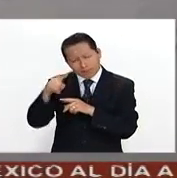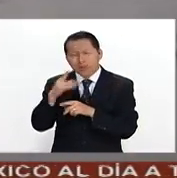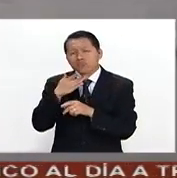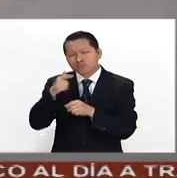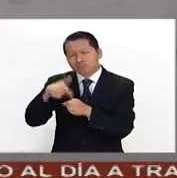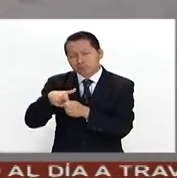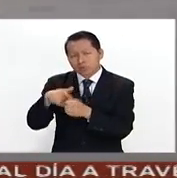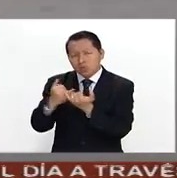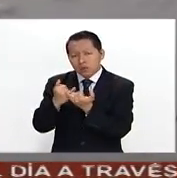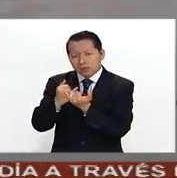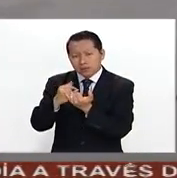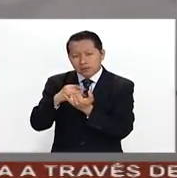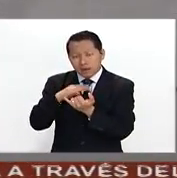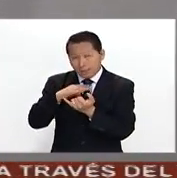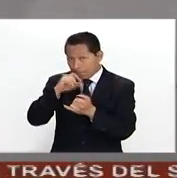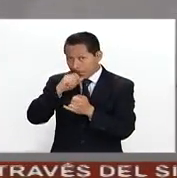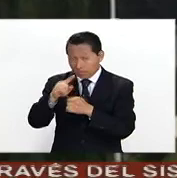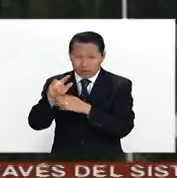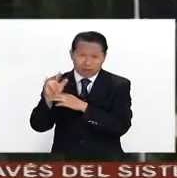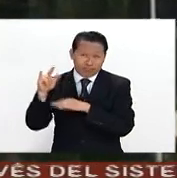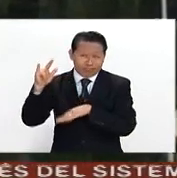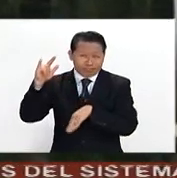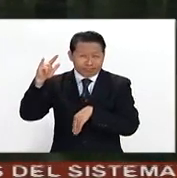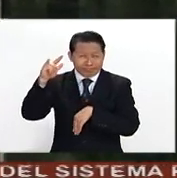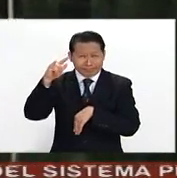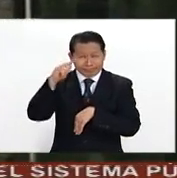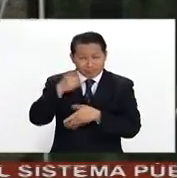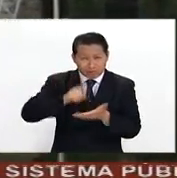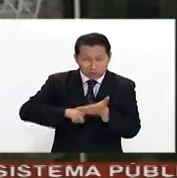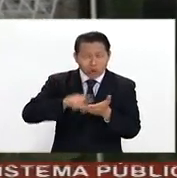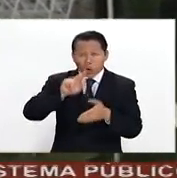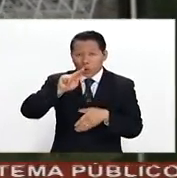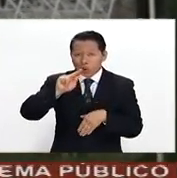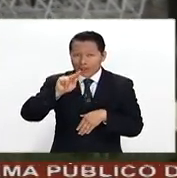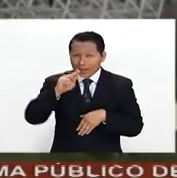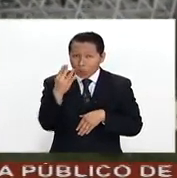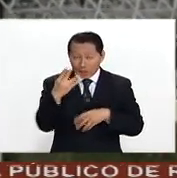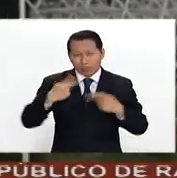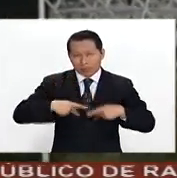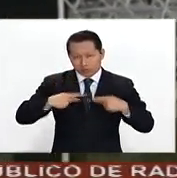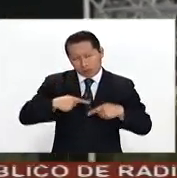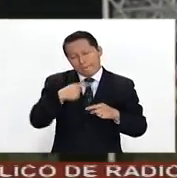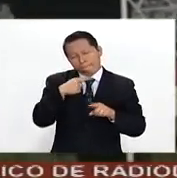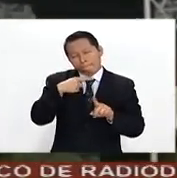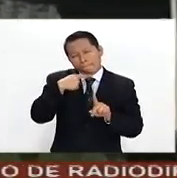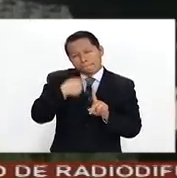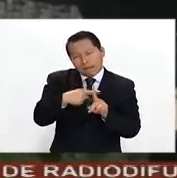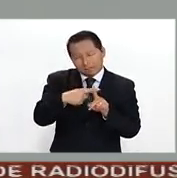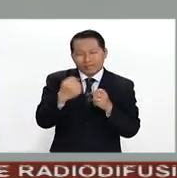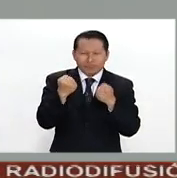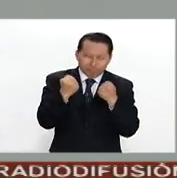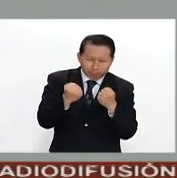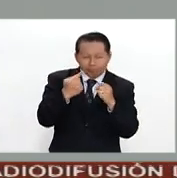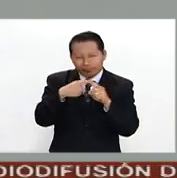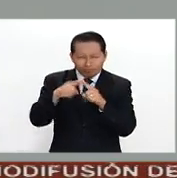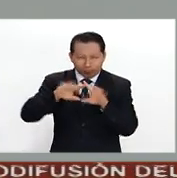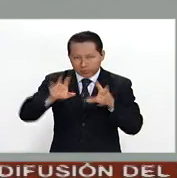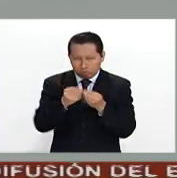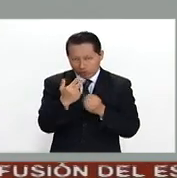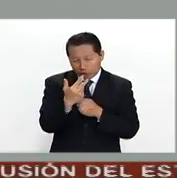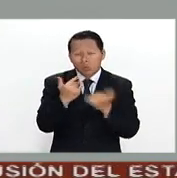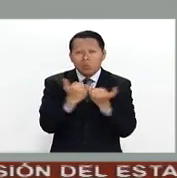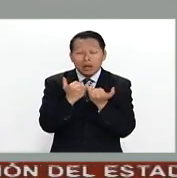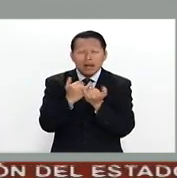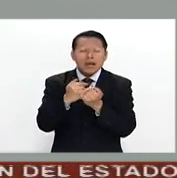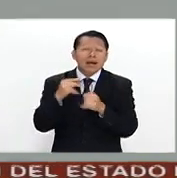nave, un Tu-154, en la que viajaban 84 pasajeros más 8 tripulantes, se dirigía a Siria y debía